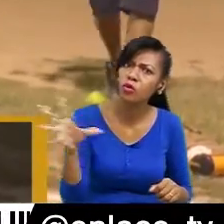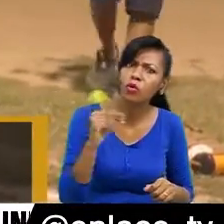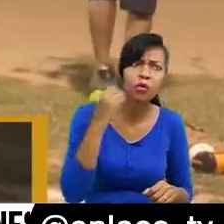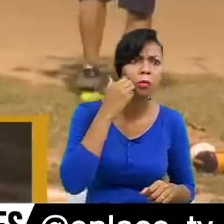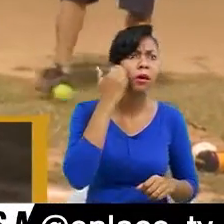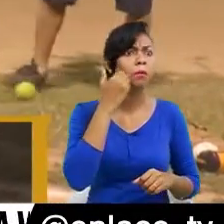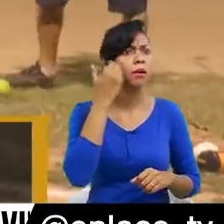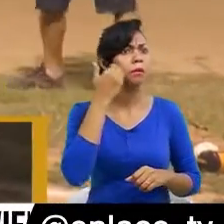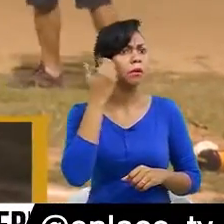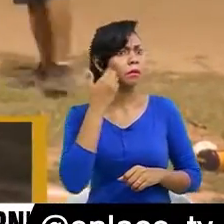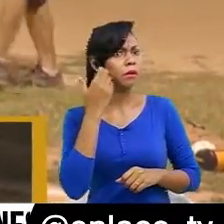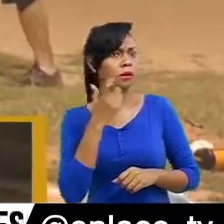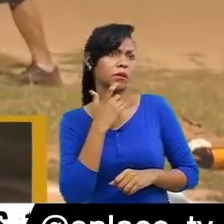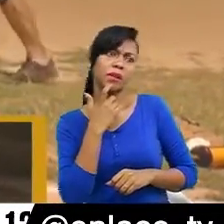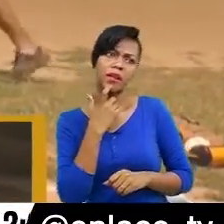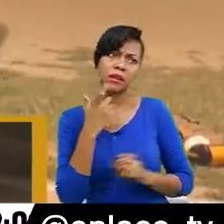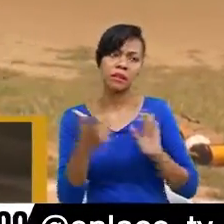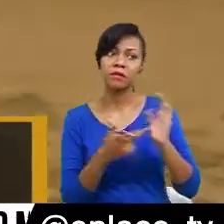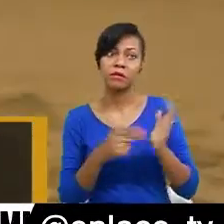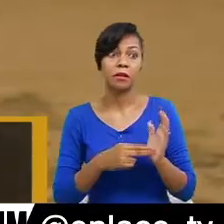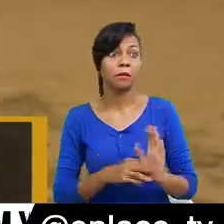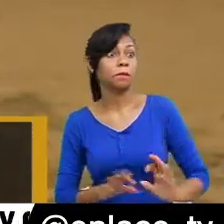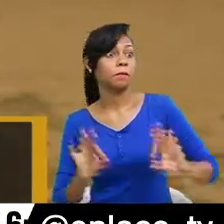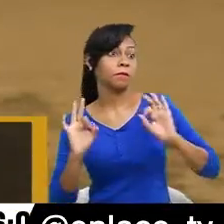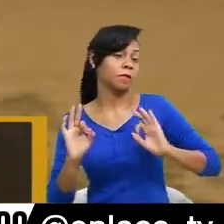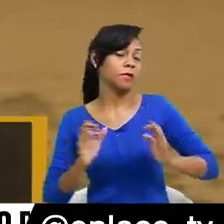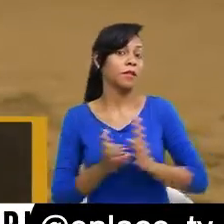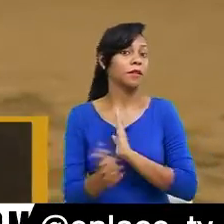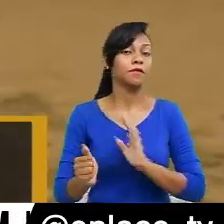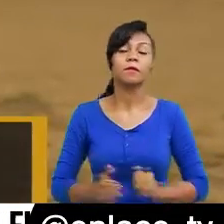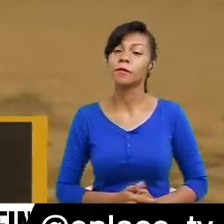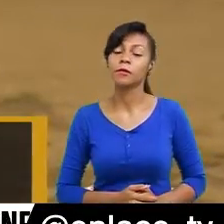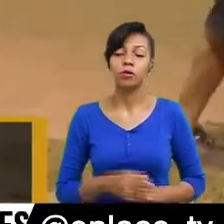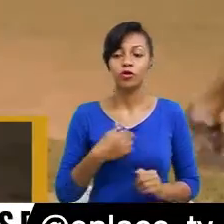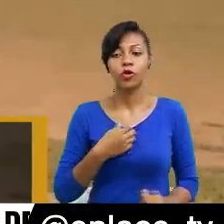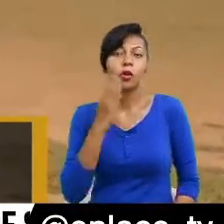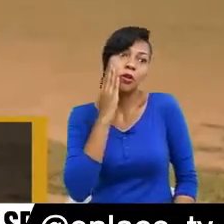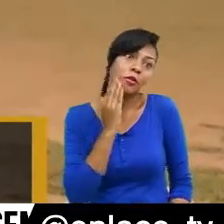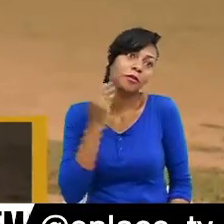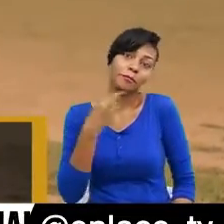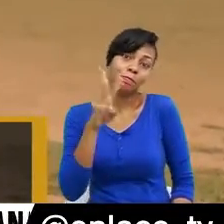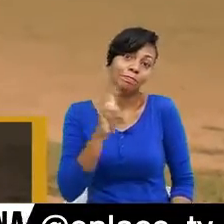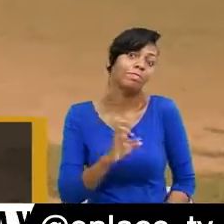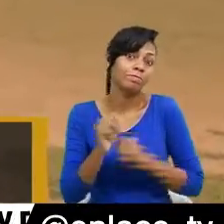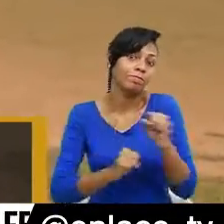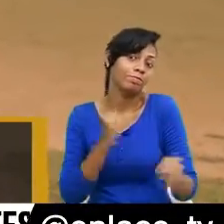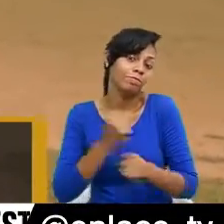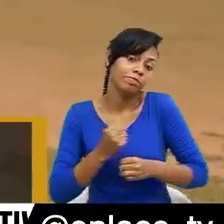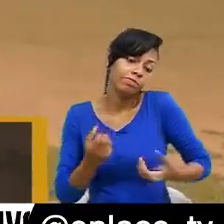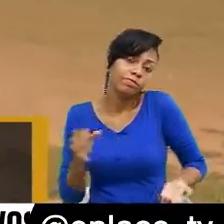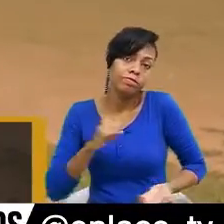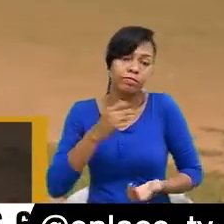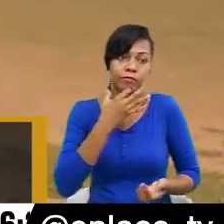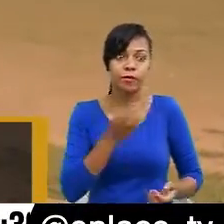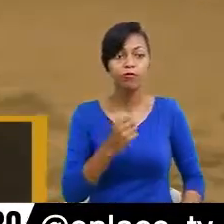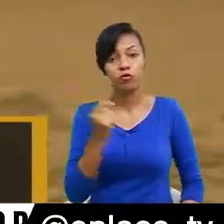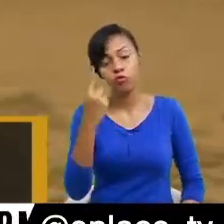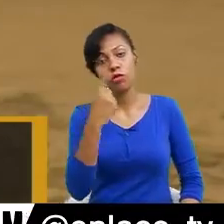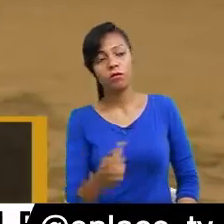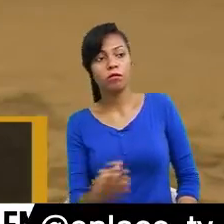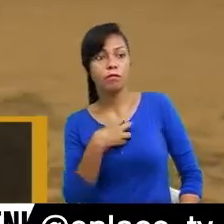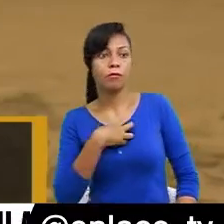no contribuye a su rendimiento deportivo. Sí, claro, pues soy uno de los menores, 18 años, y pues ya haber quedado campeón en